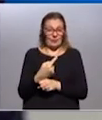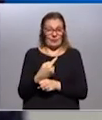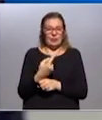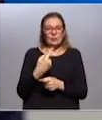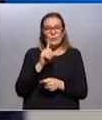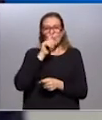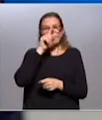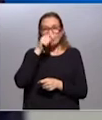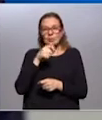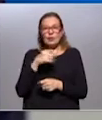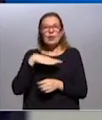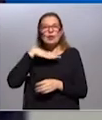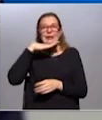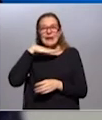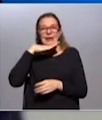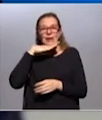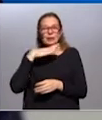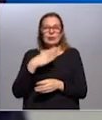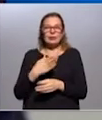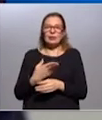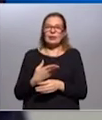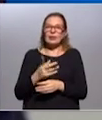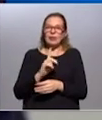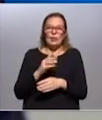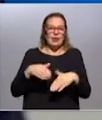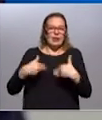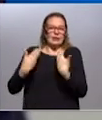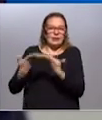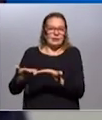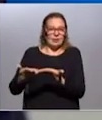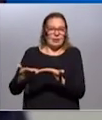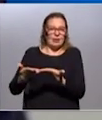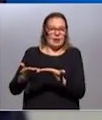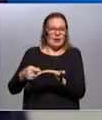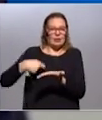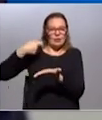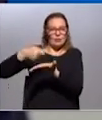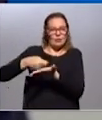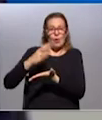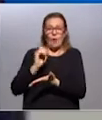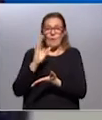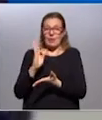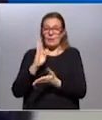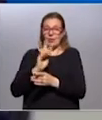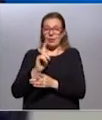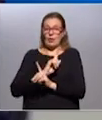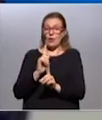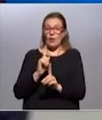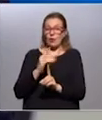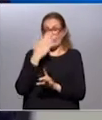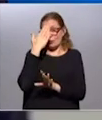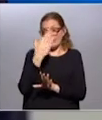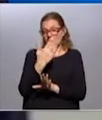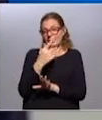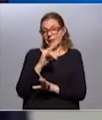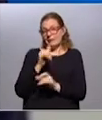montevideo y canelones bueno van a recibir los recursos que recibían de la opep e en los gobiernos del frente